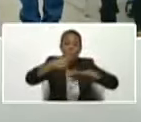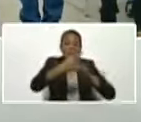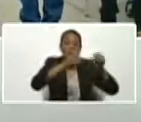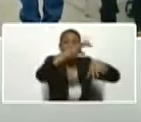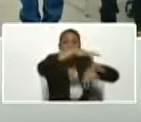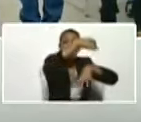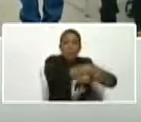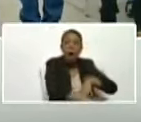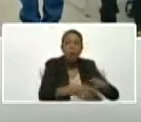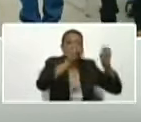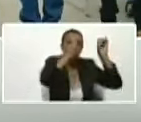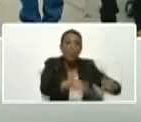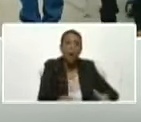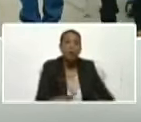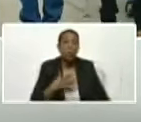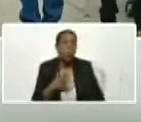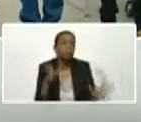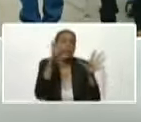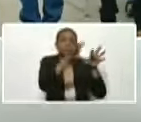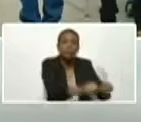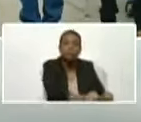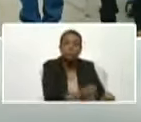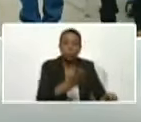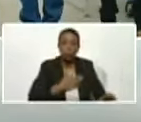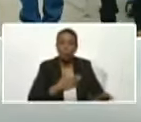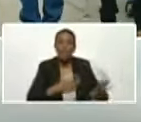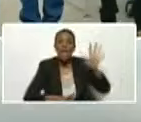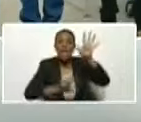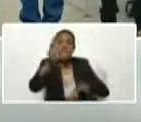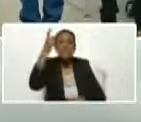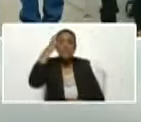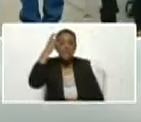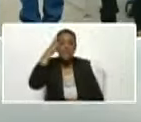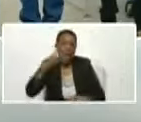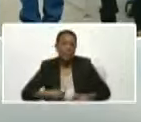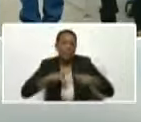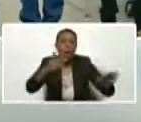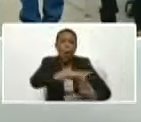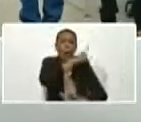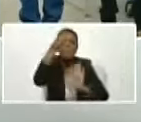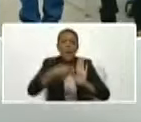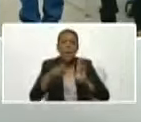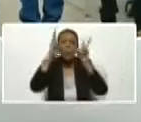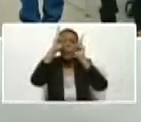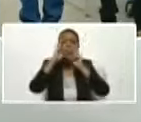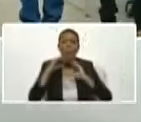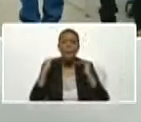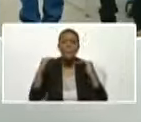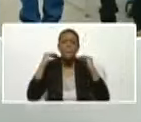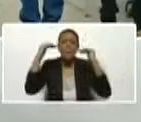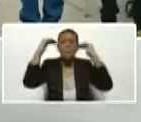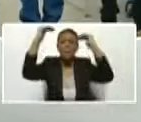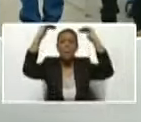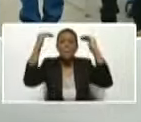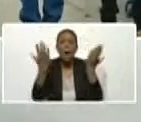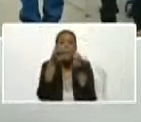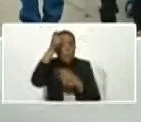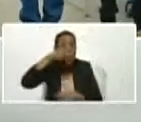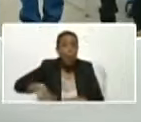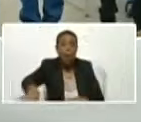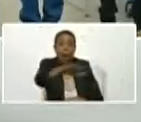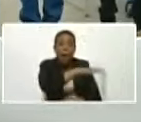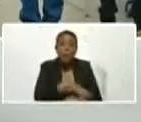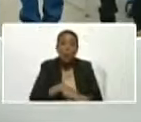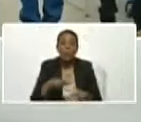abandonado yo dije lo voy a recuperar y en 15 días lo entrego de paquete todos los pisos para el pueblo de